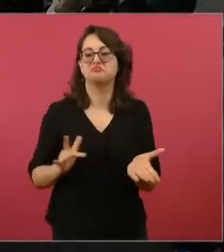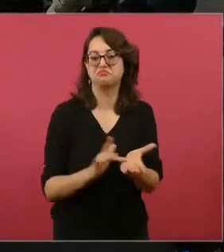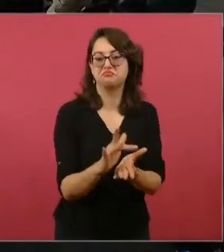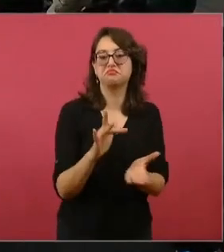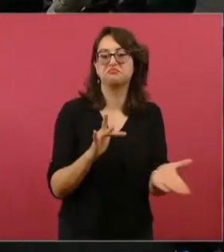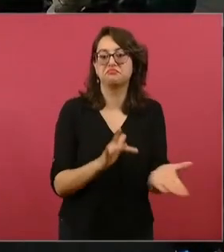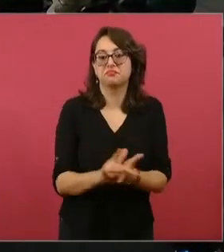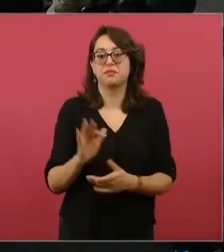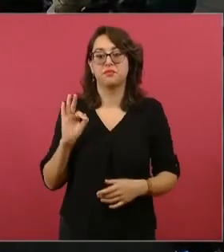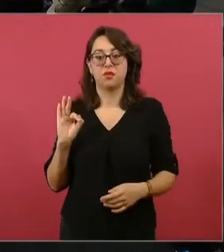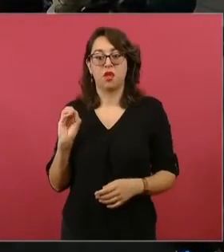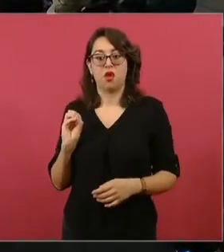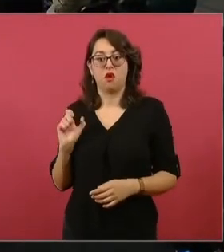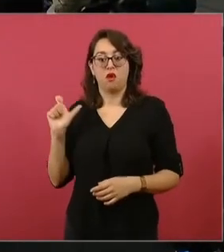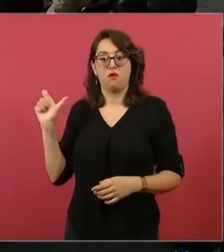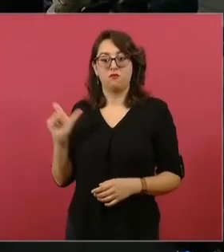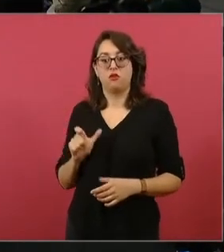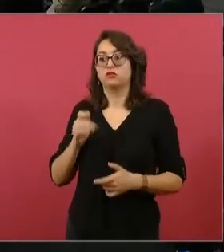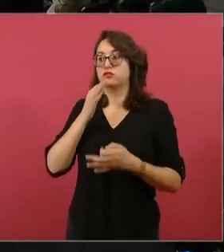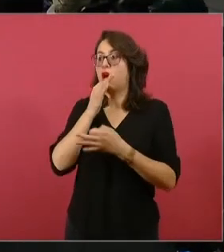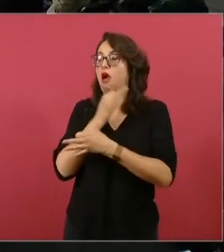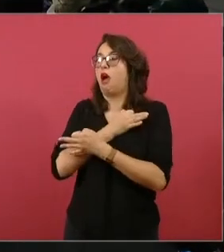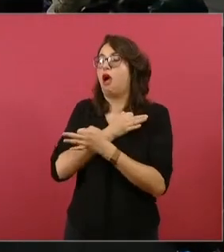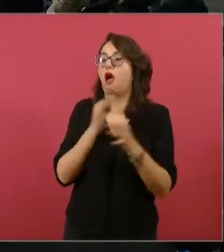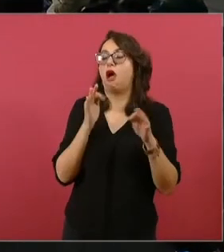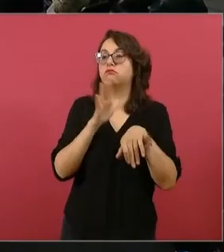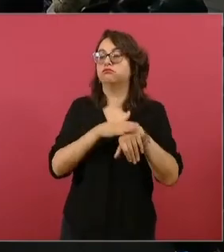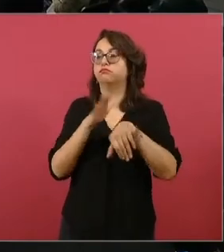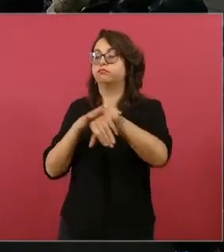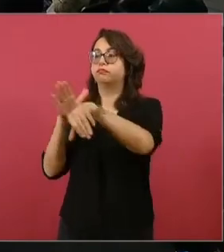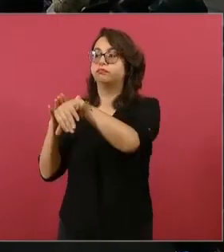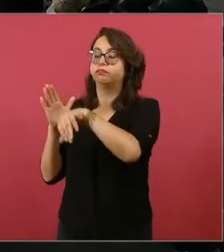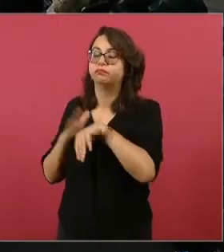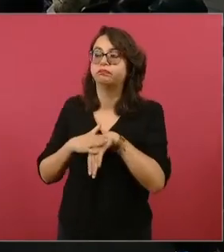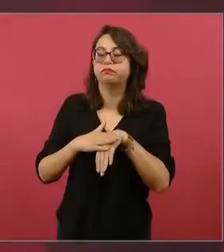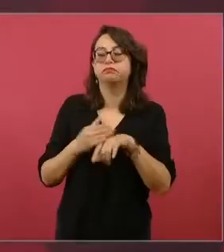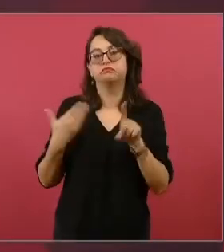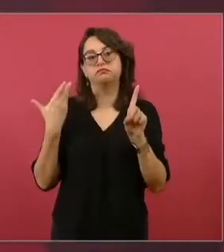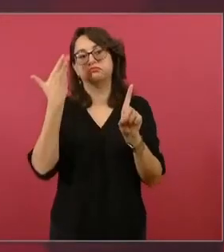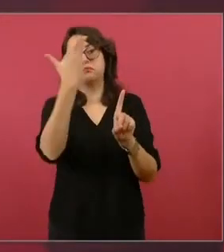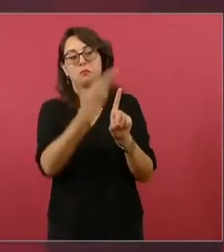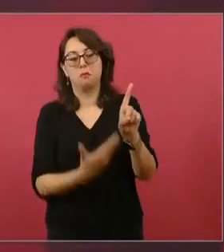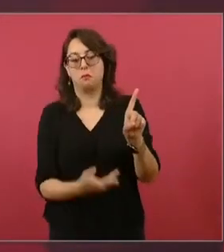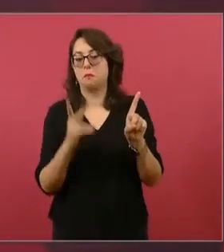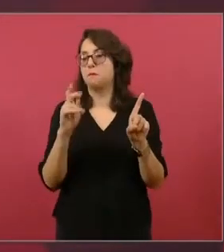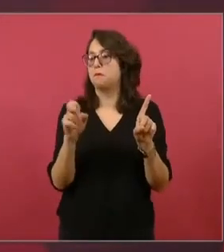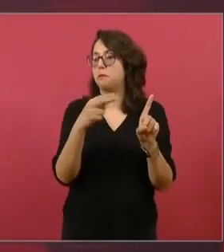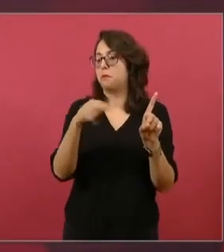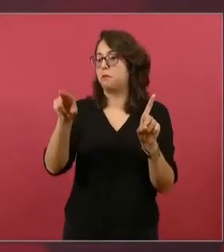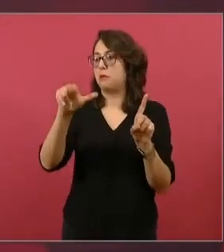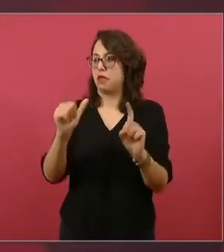por Peña Nieto, llamó a votar por Peña Nieto, no por la candidata del PAN.